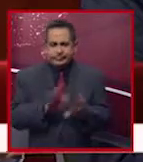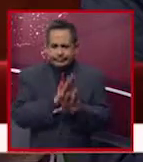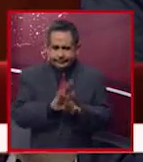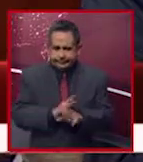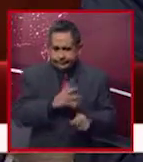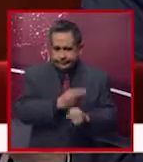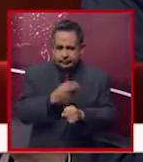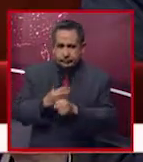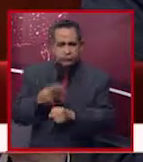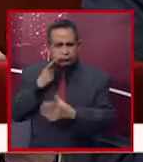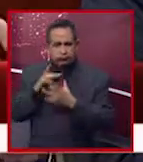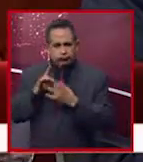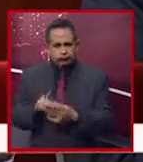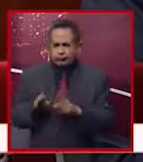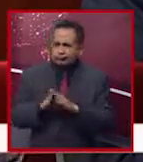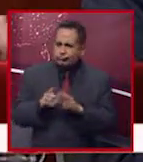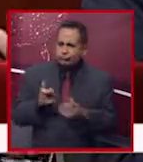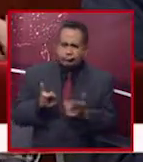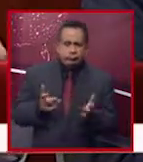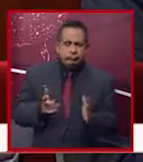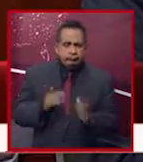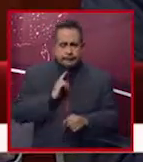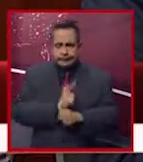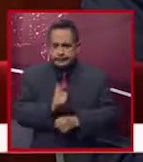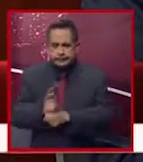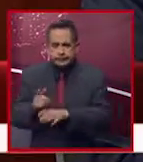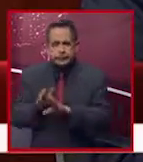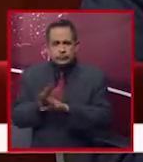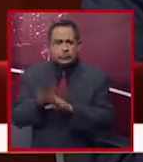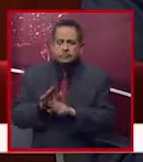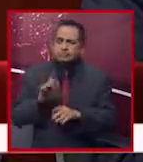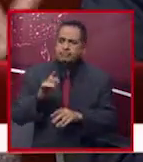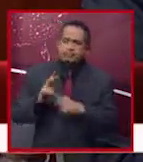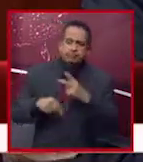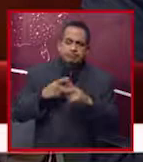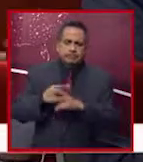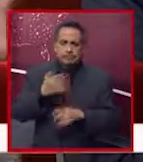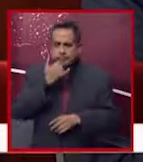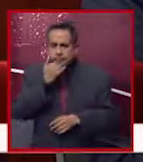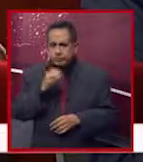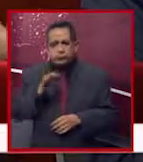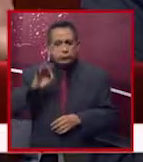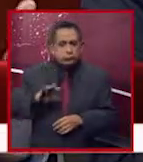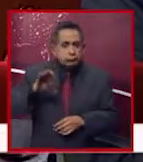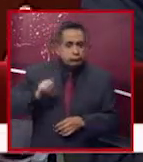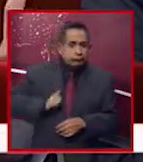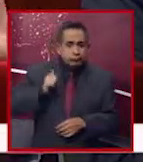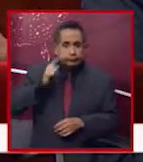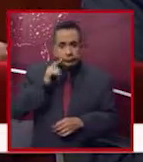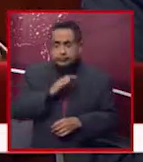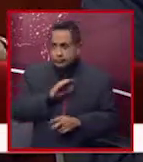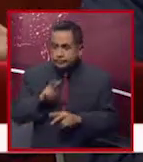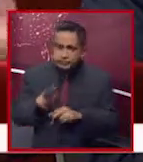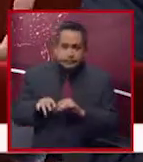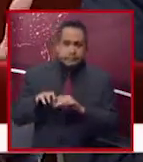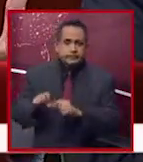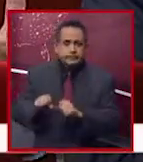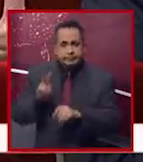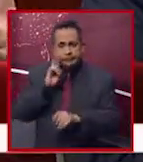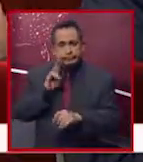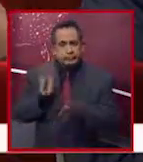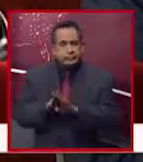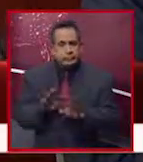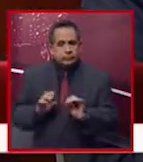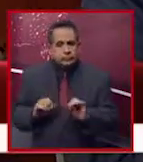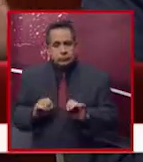en la postura de política monetaria, y identificando cuáles pueden ser choques a lo mejor de oferta y que podemos